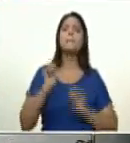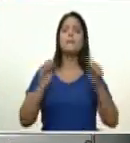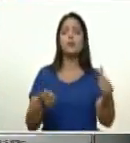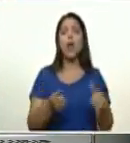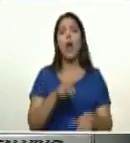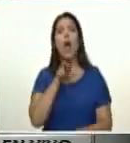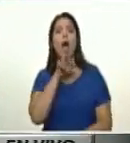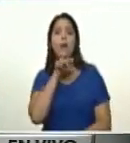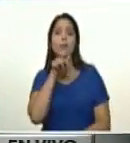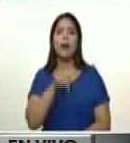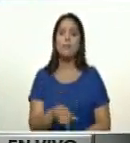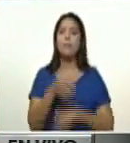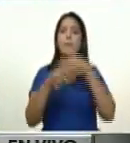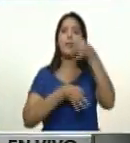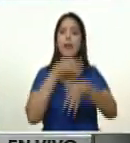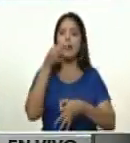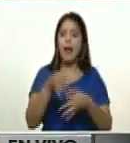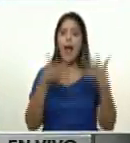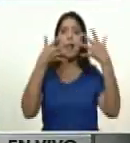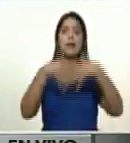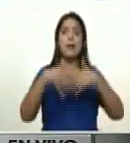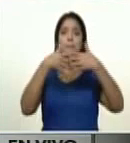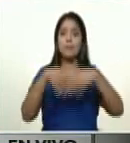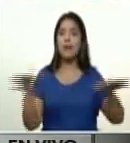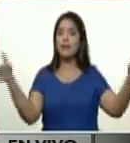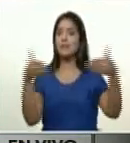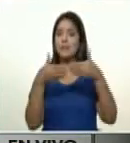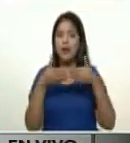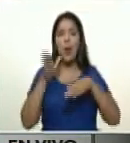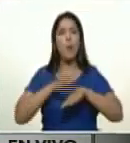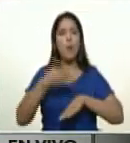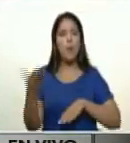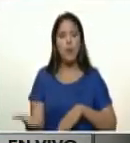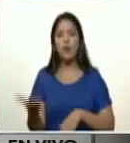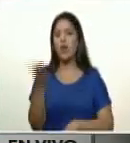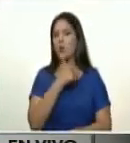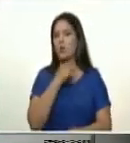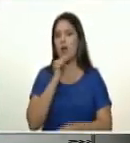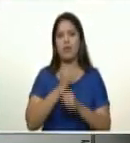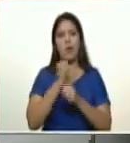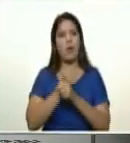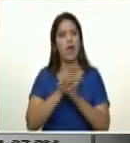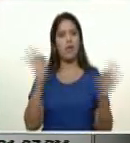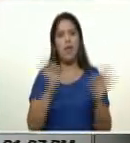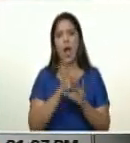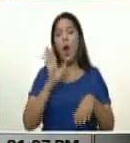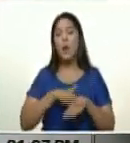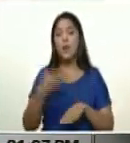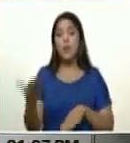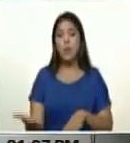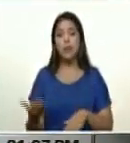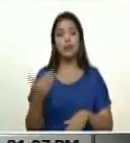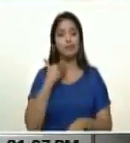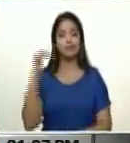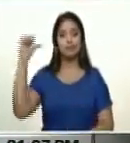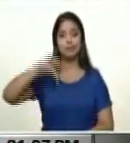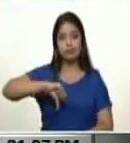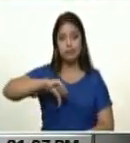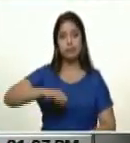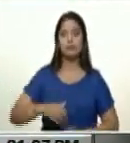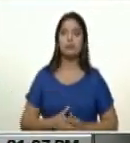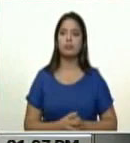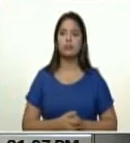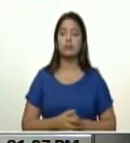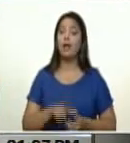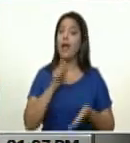iba a estar cesar las operaciones porque no iba a estar en funcionamiento porque estaba totalmente deteriorado. Anoten